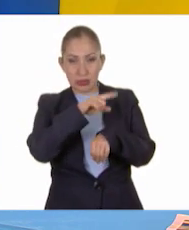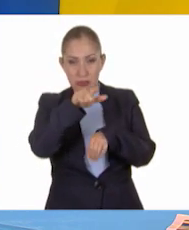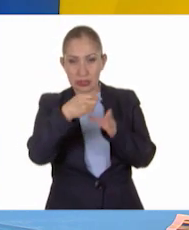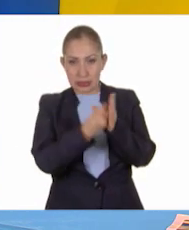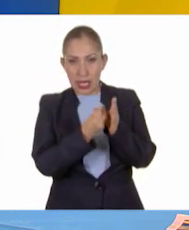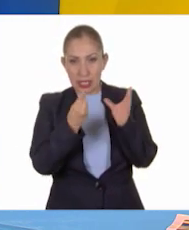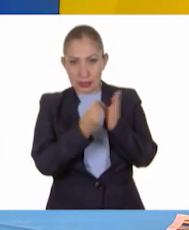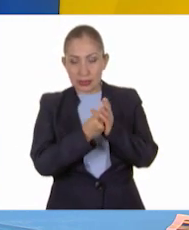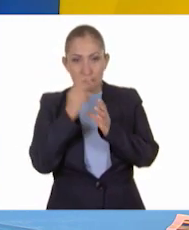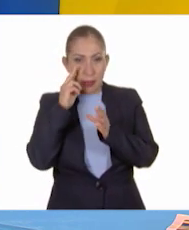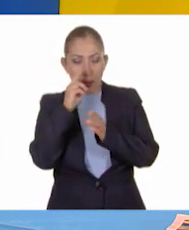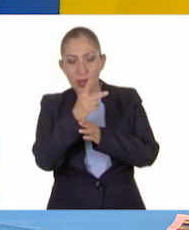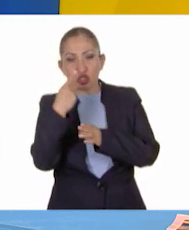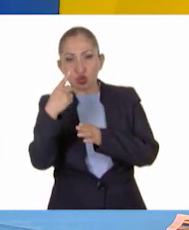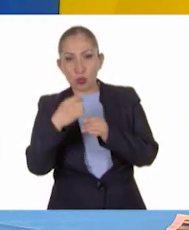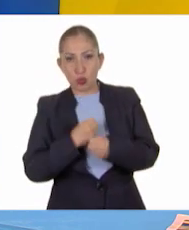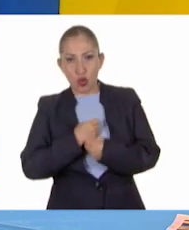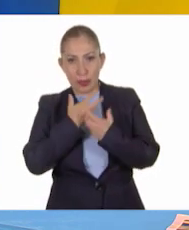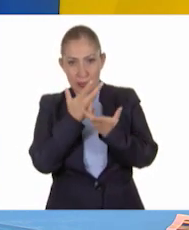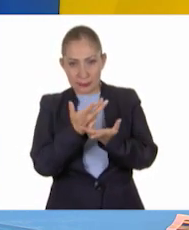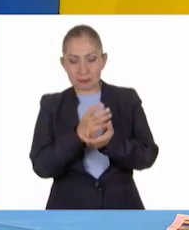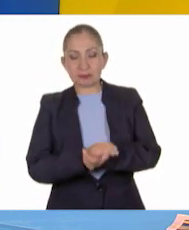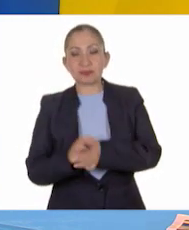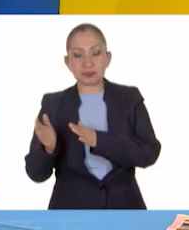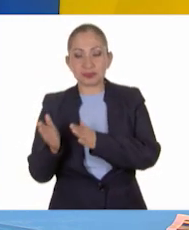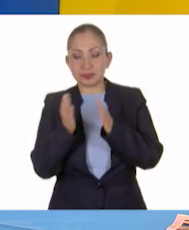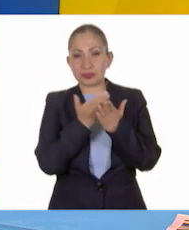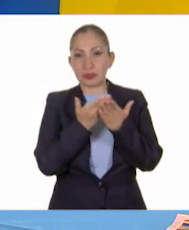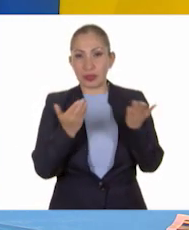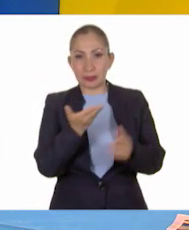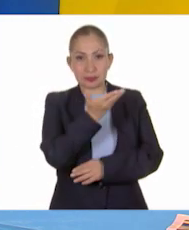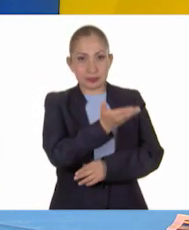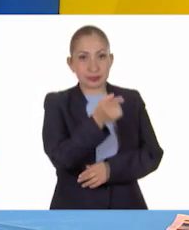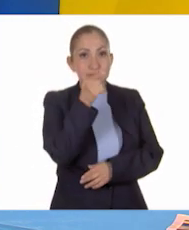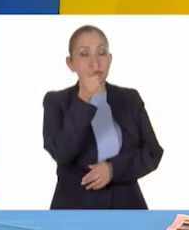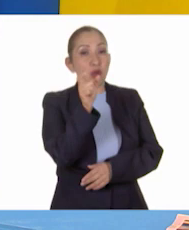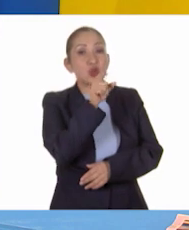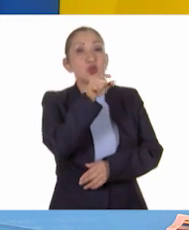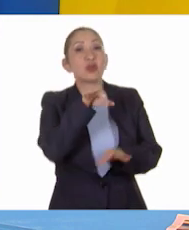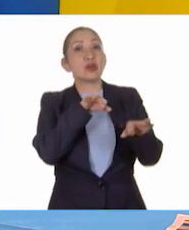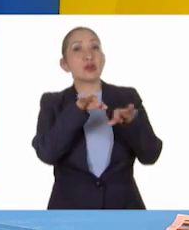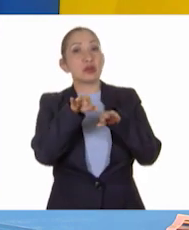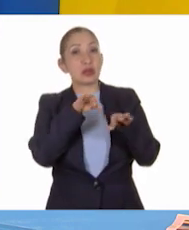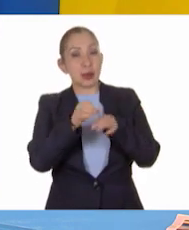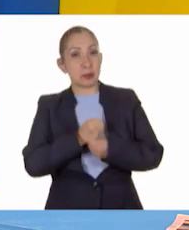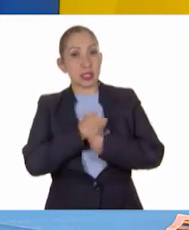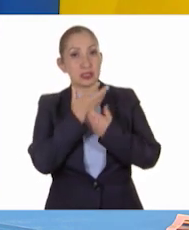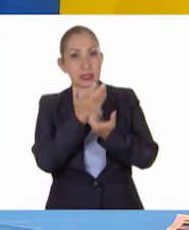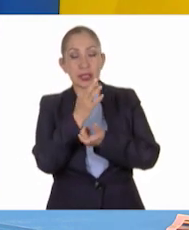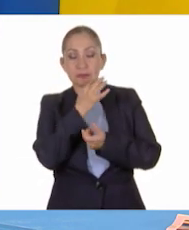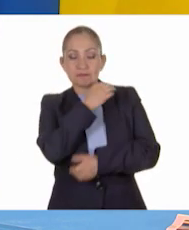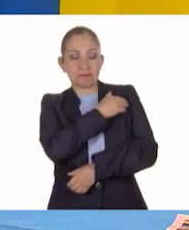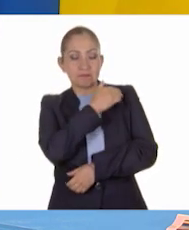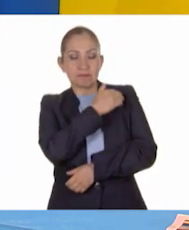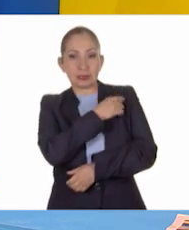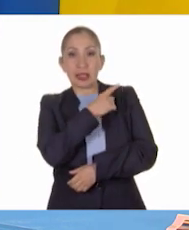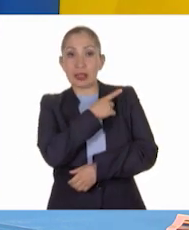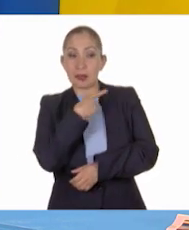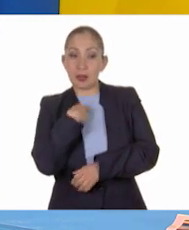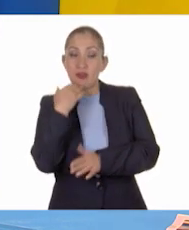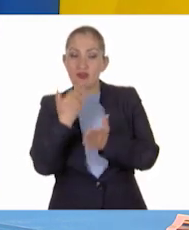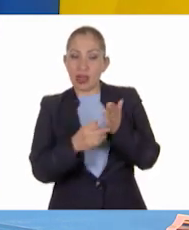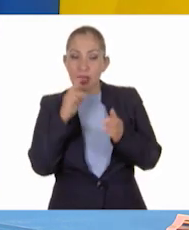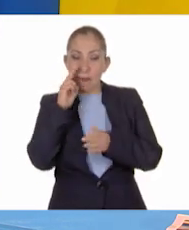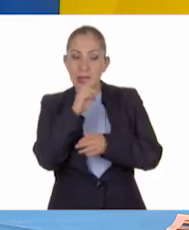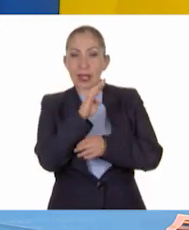clase exploramos alguno de sus poemas. Y ahora te pido por favor que cuando trabajemos poesía, pues me recuerdes que tenemos